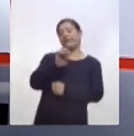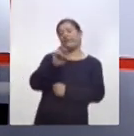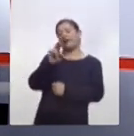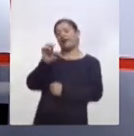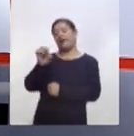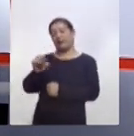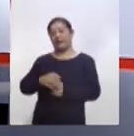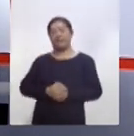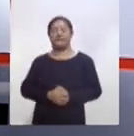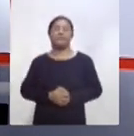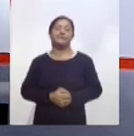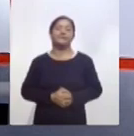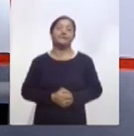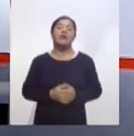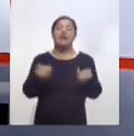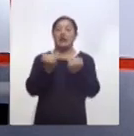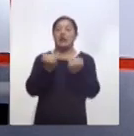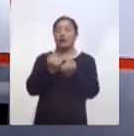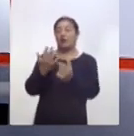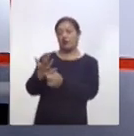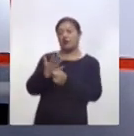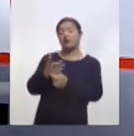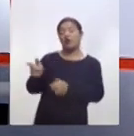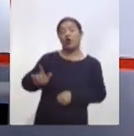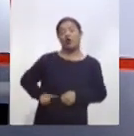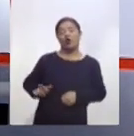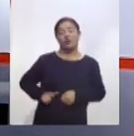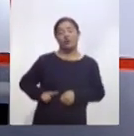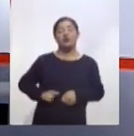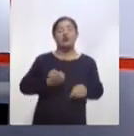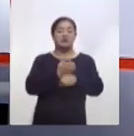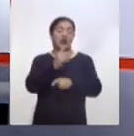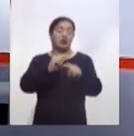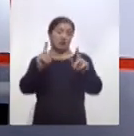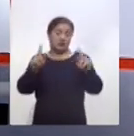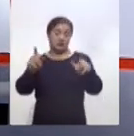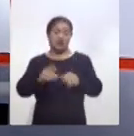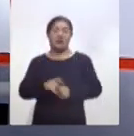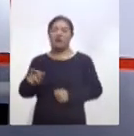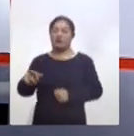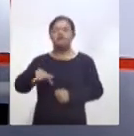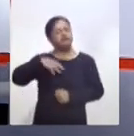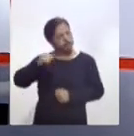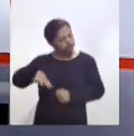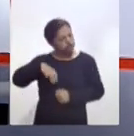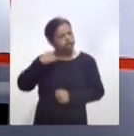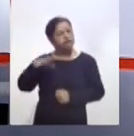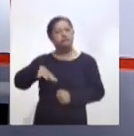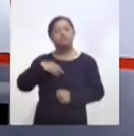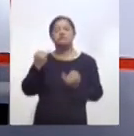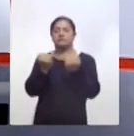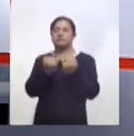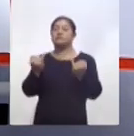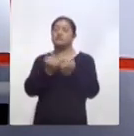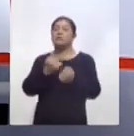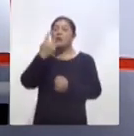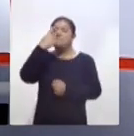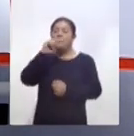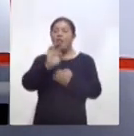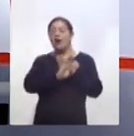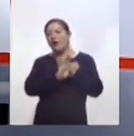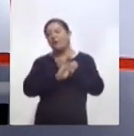Rodríguez. Y también nos dice que el gobierno del estado de Tlaxcala está haciendo todo lo posible para que se